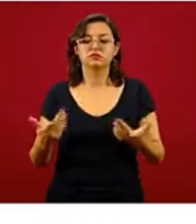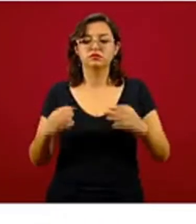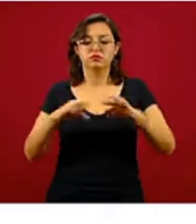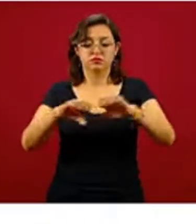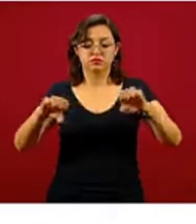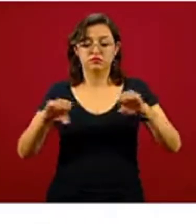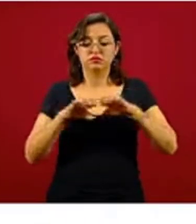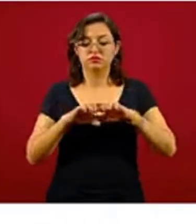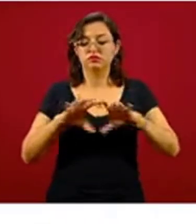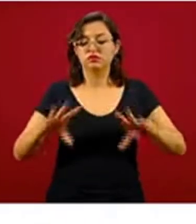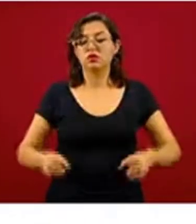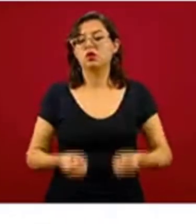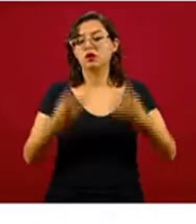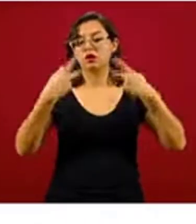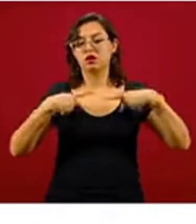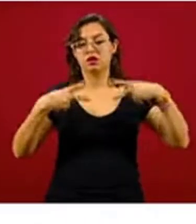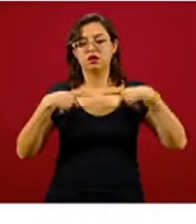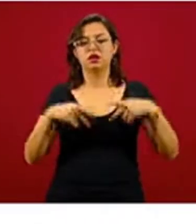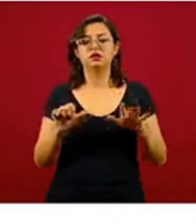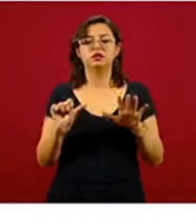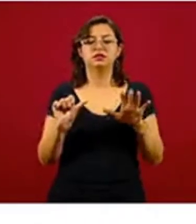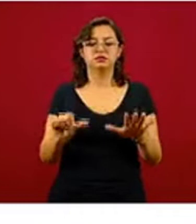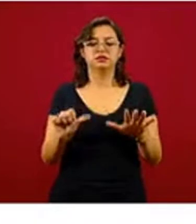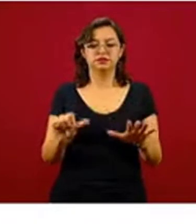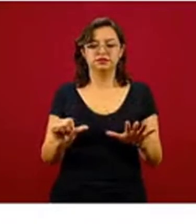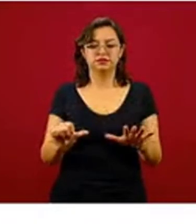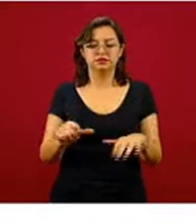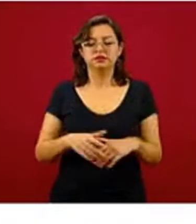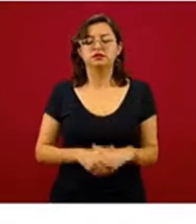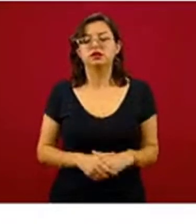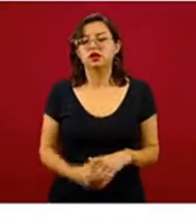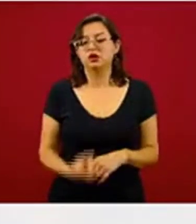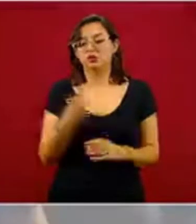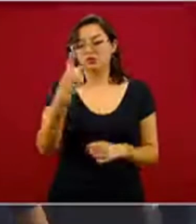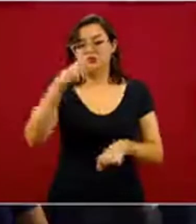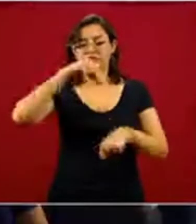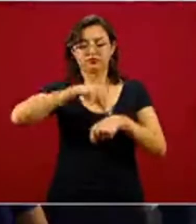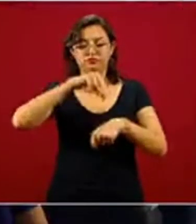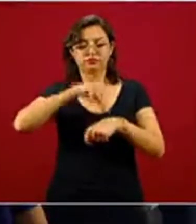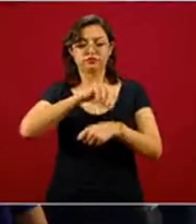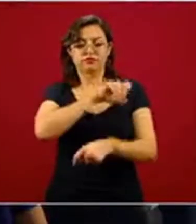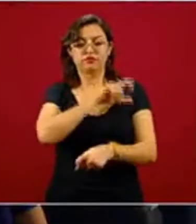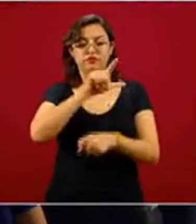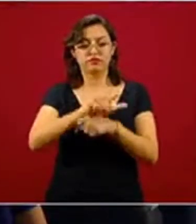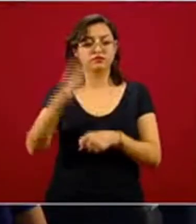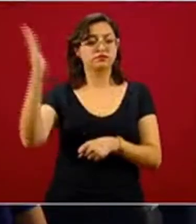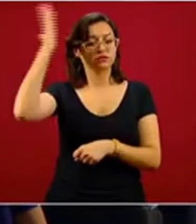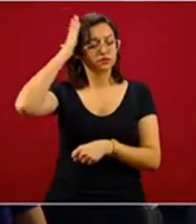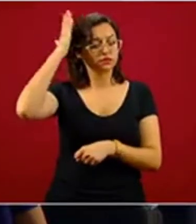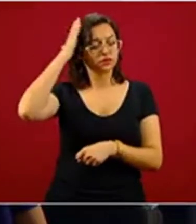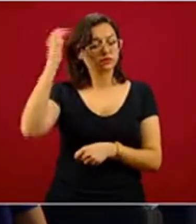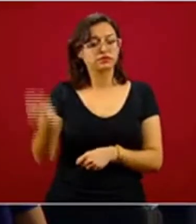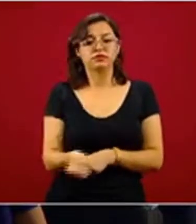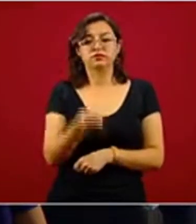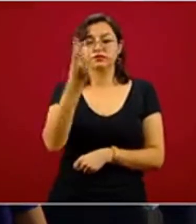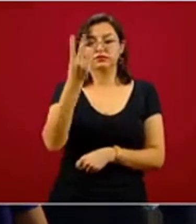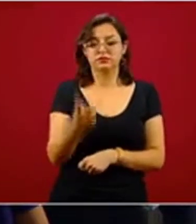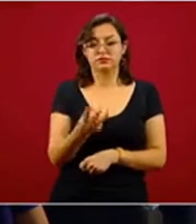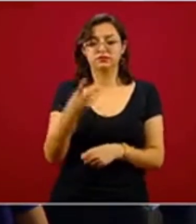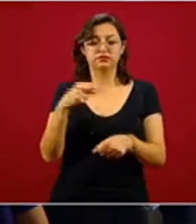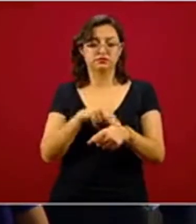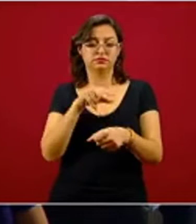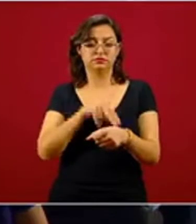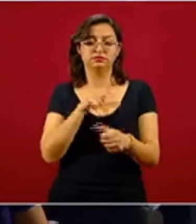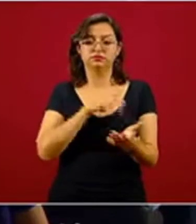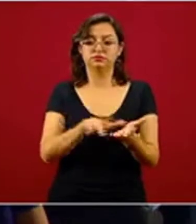por alrededor de 16 personas, un médico especialista, líder, 3 médicos de apoyo, que pueden